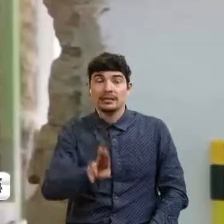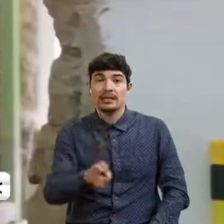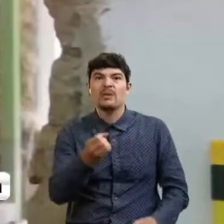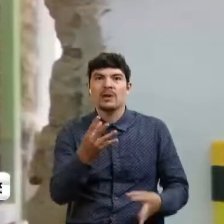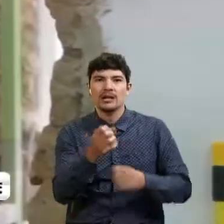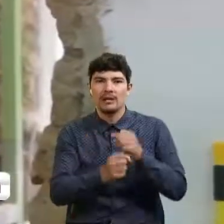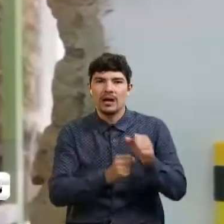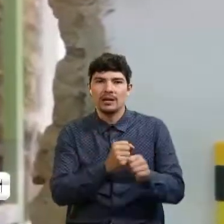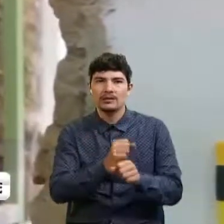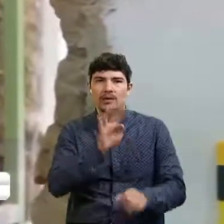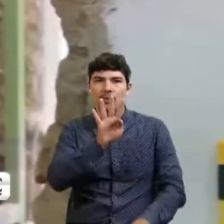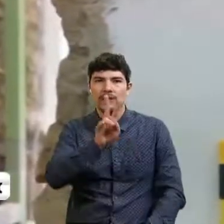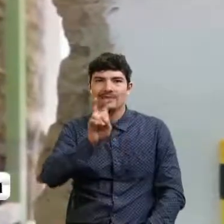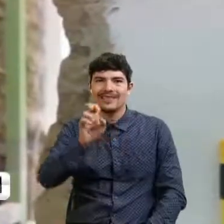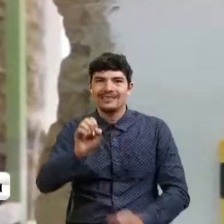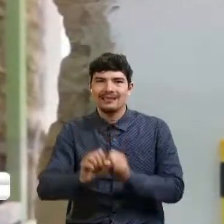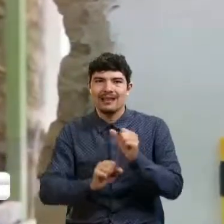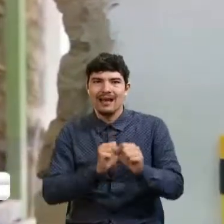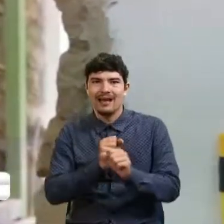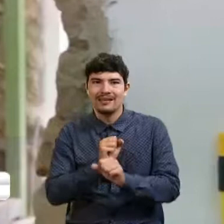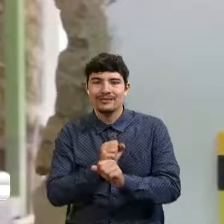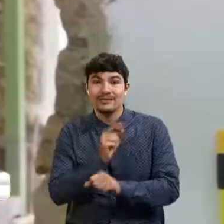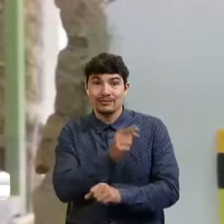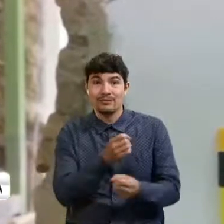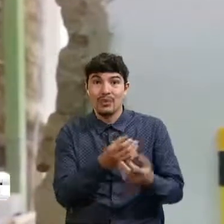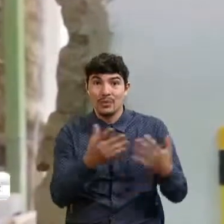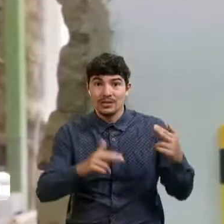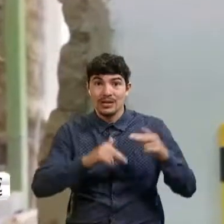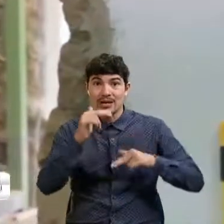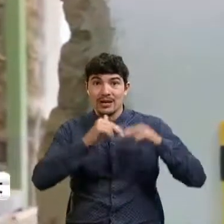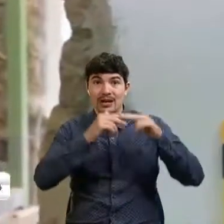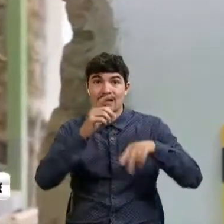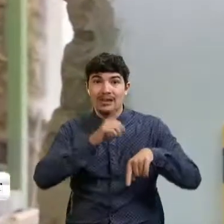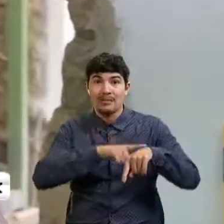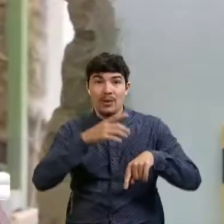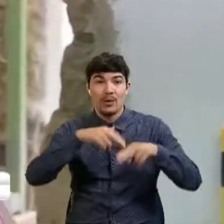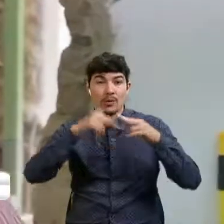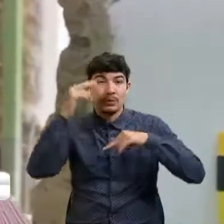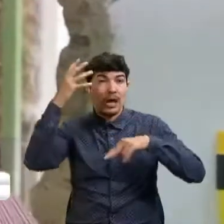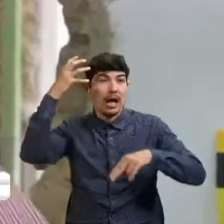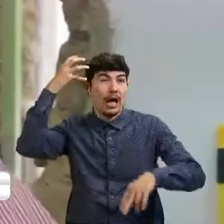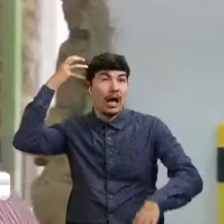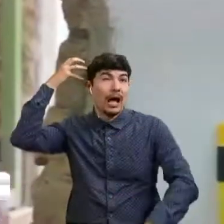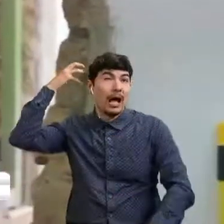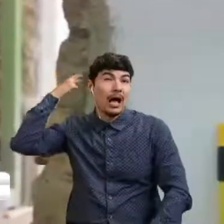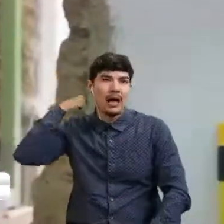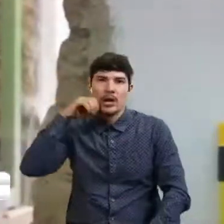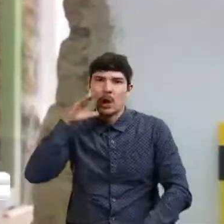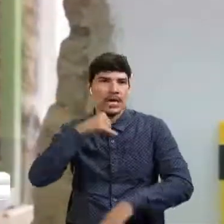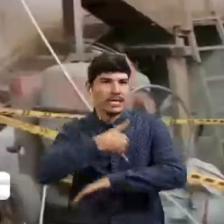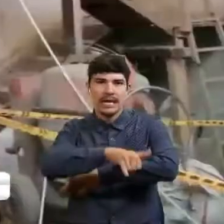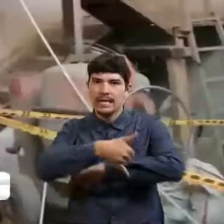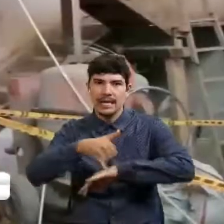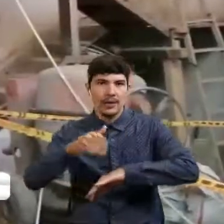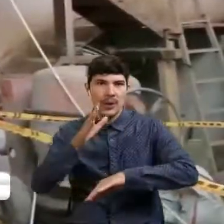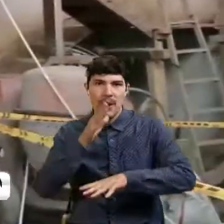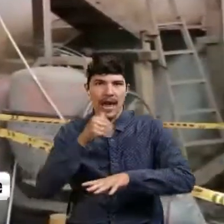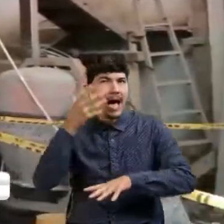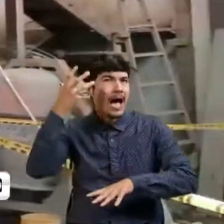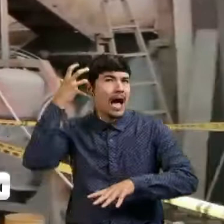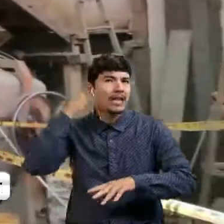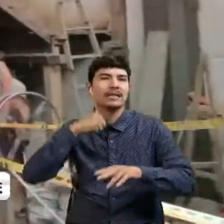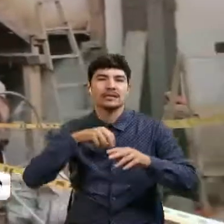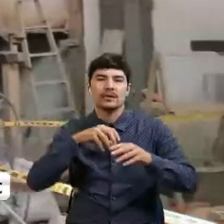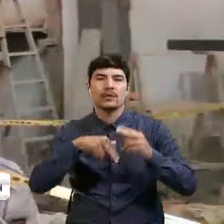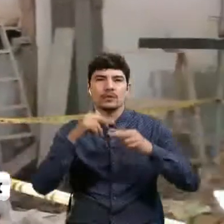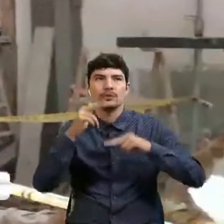y que muchas de sus construcciones datan de épocas de estas cifras de esta manera